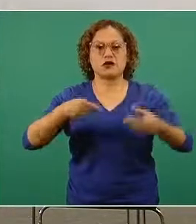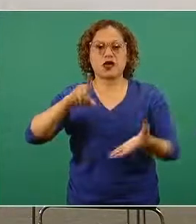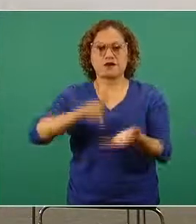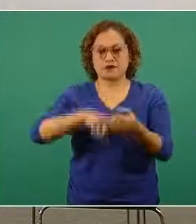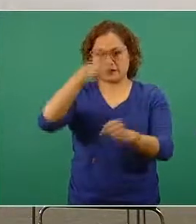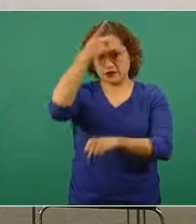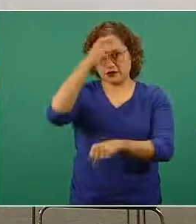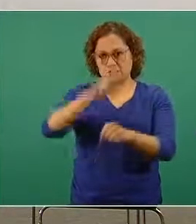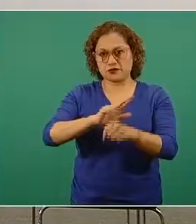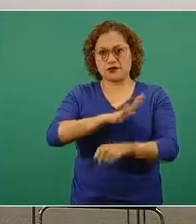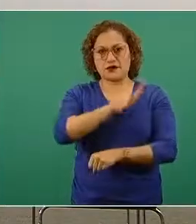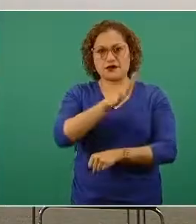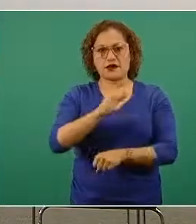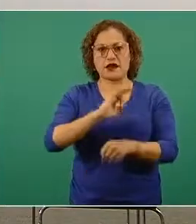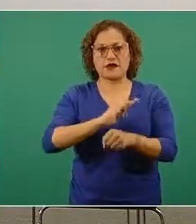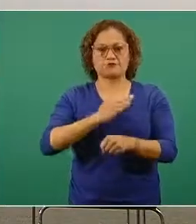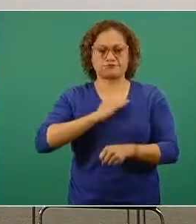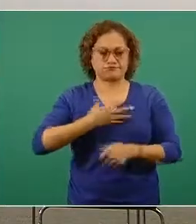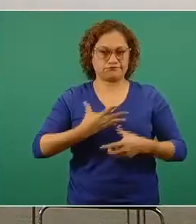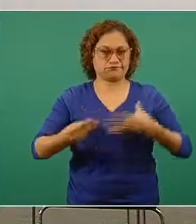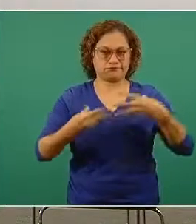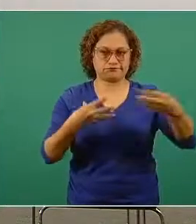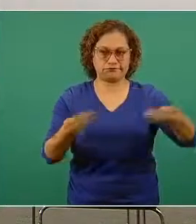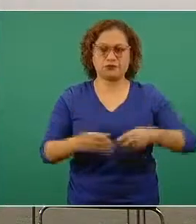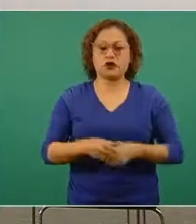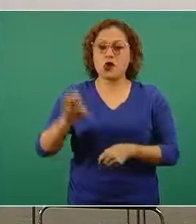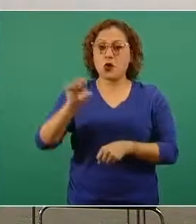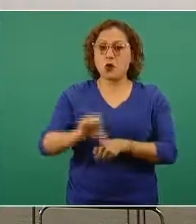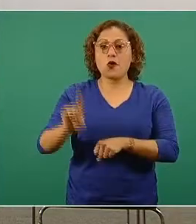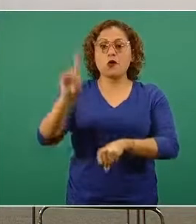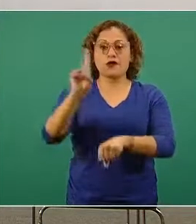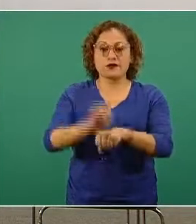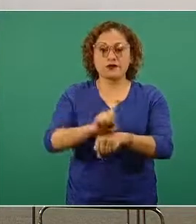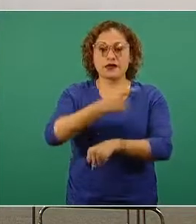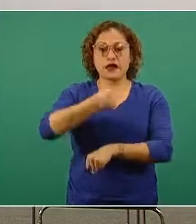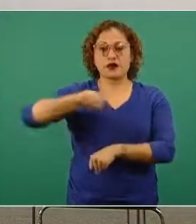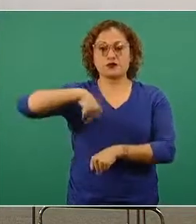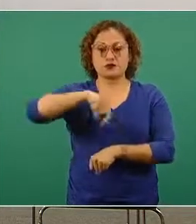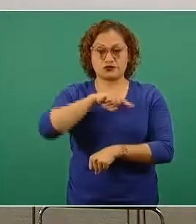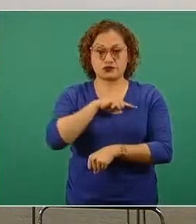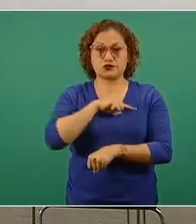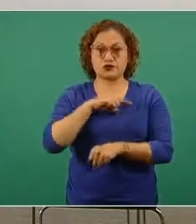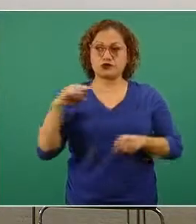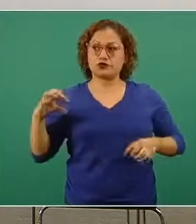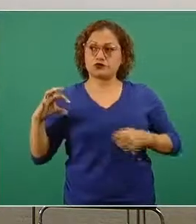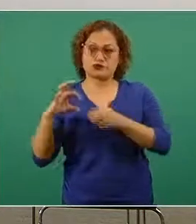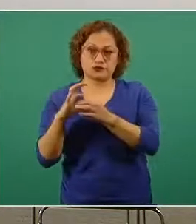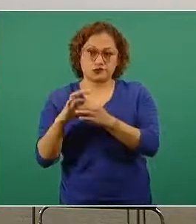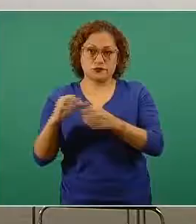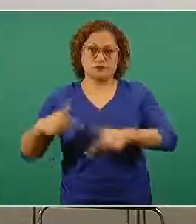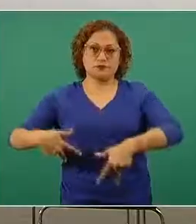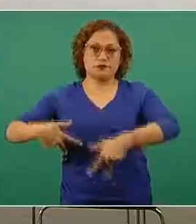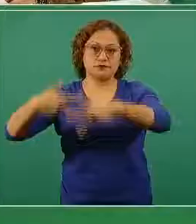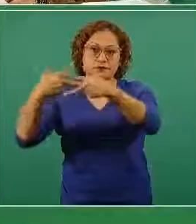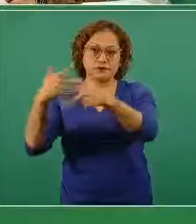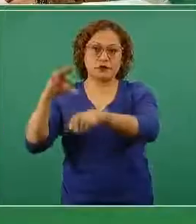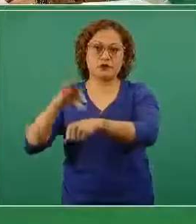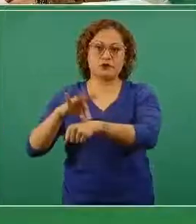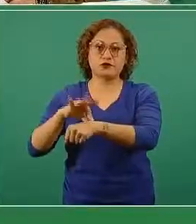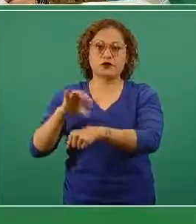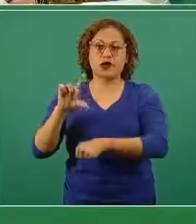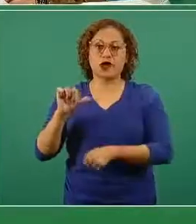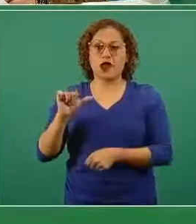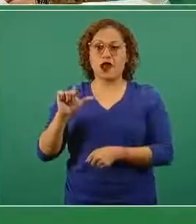Epidemiología. Y el día de hoy estaremos transmitiendo también con el apoyo del doctor José Luis Alomía